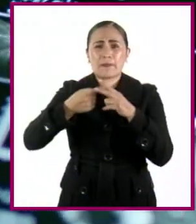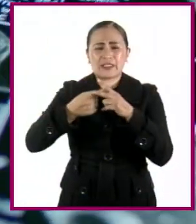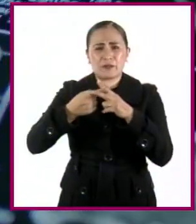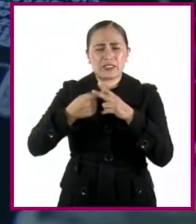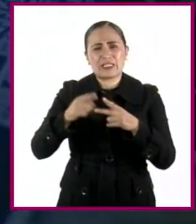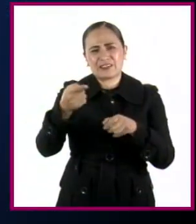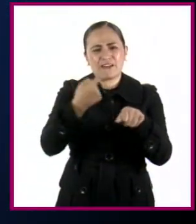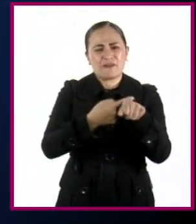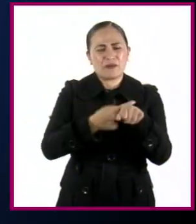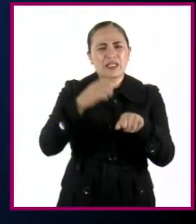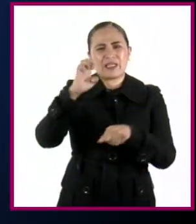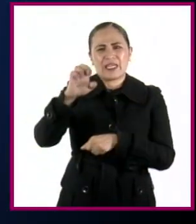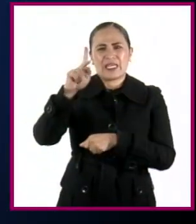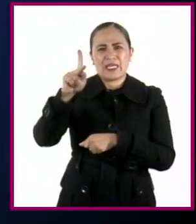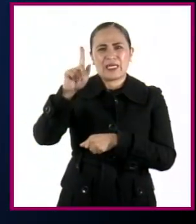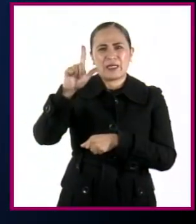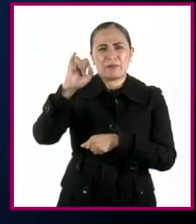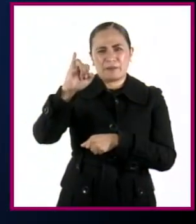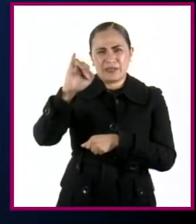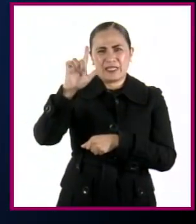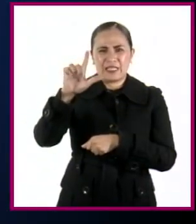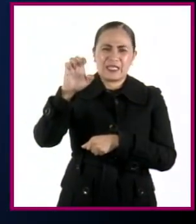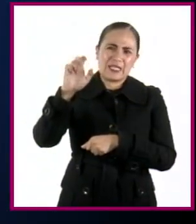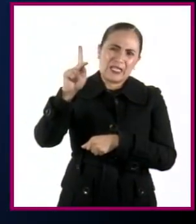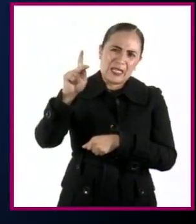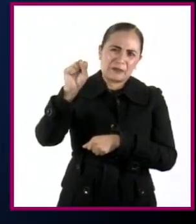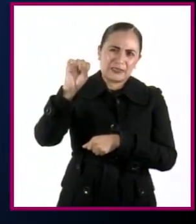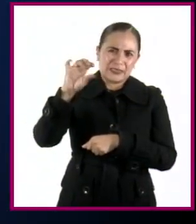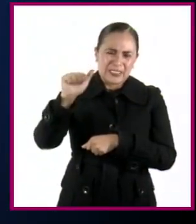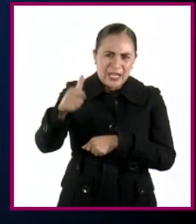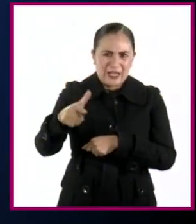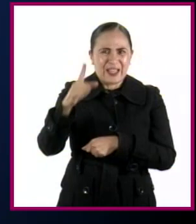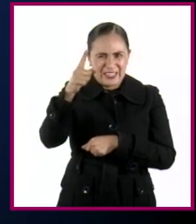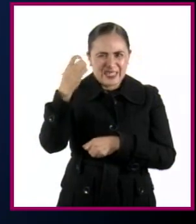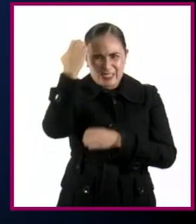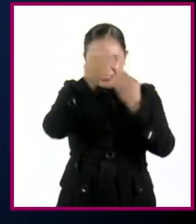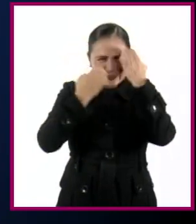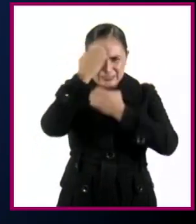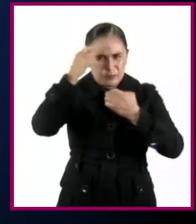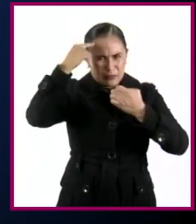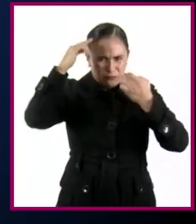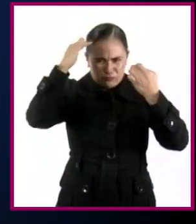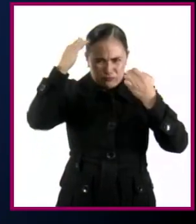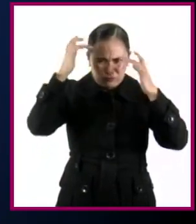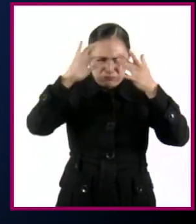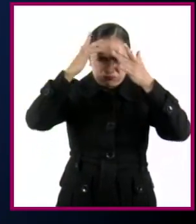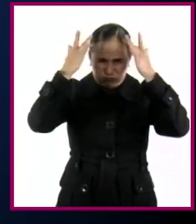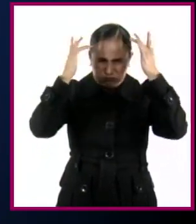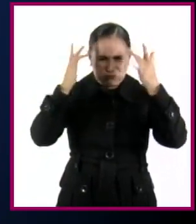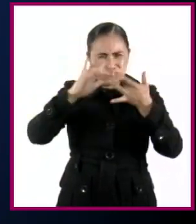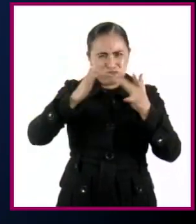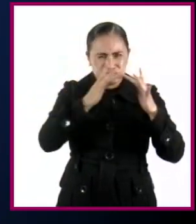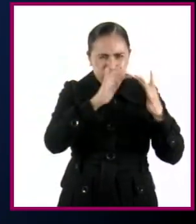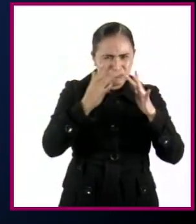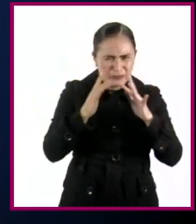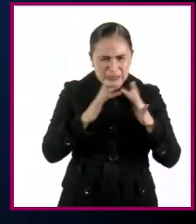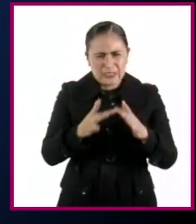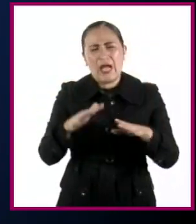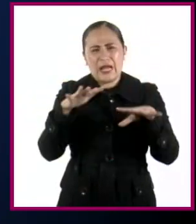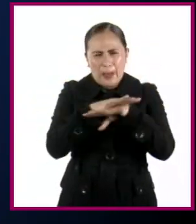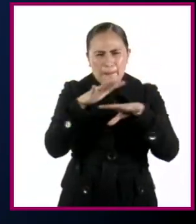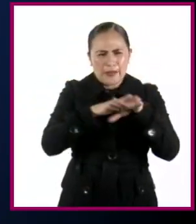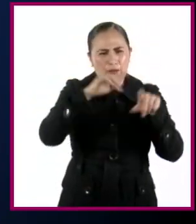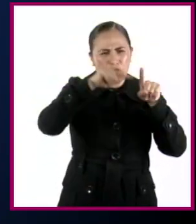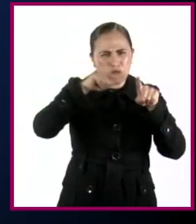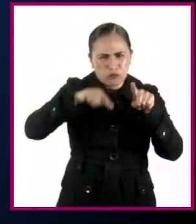epilepsia. Utilizan los registros de los encefalogramas y descomponen las frecuencias de estos a fin de transformar esa